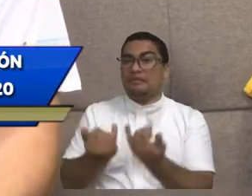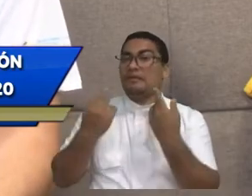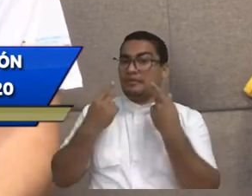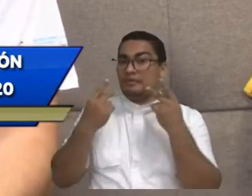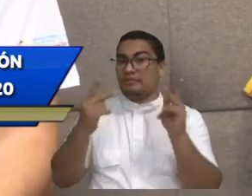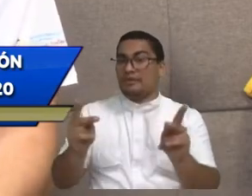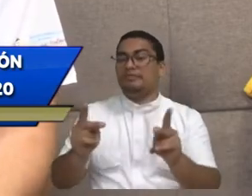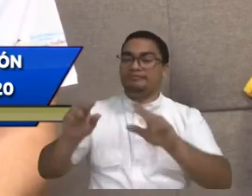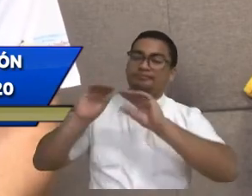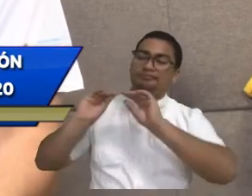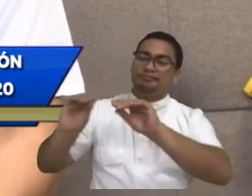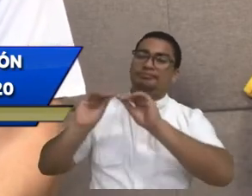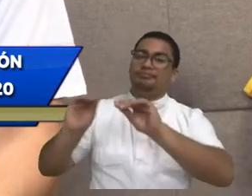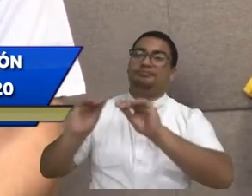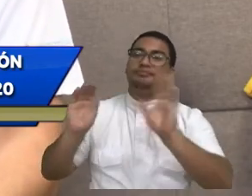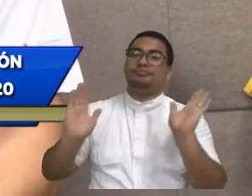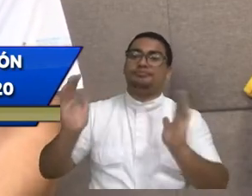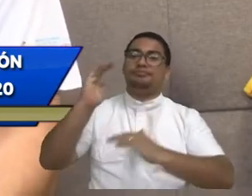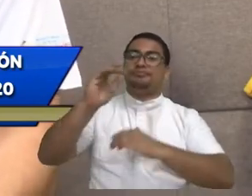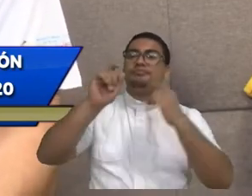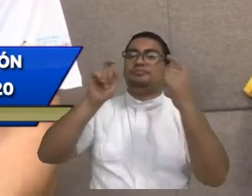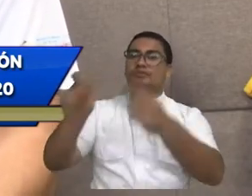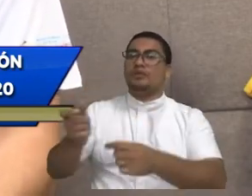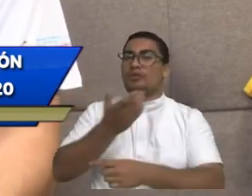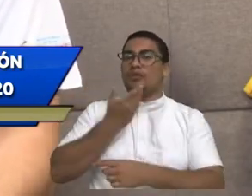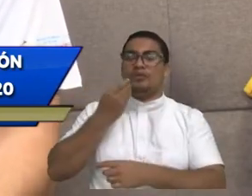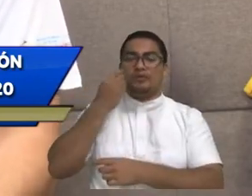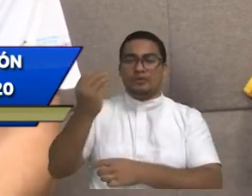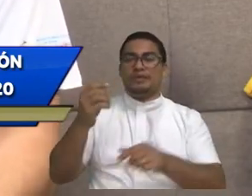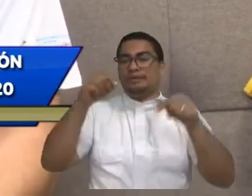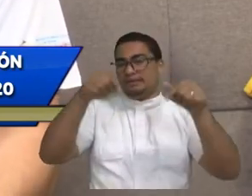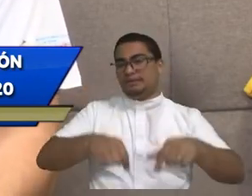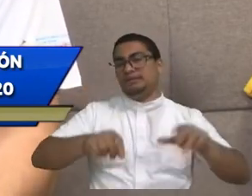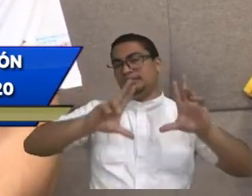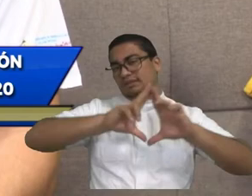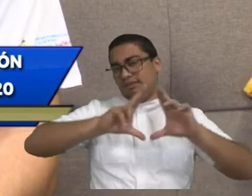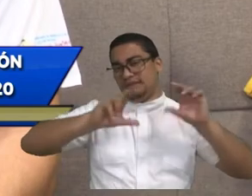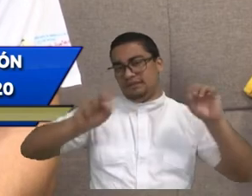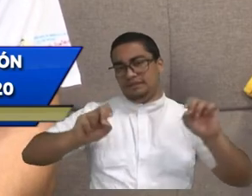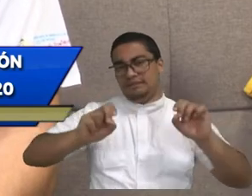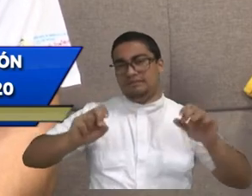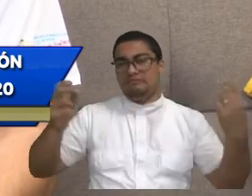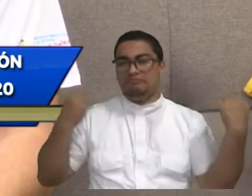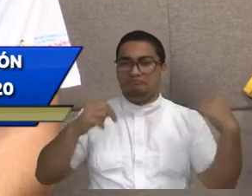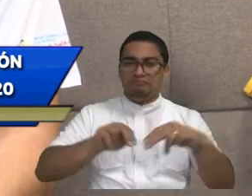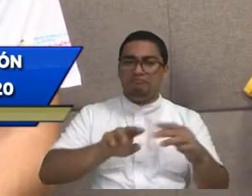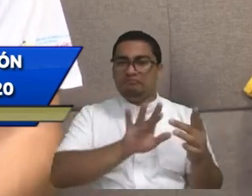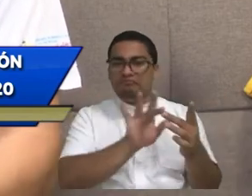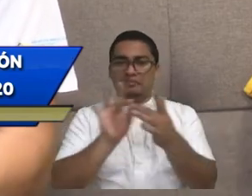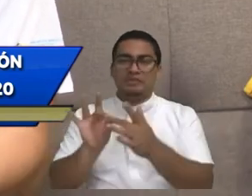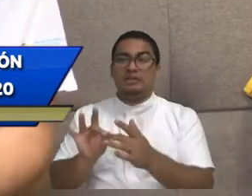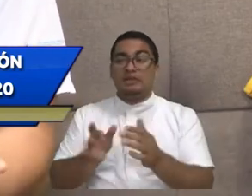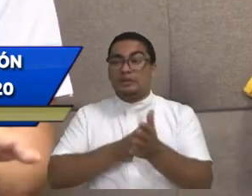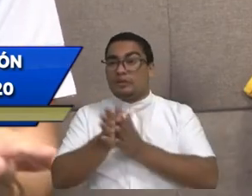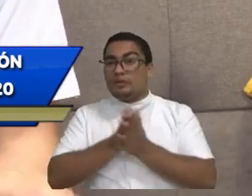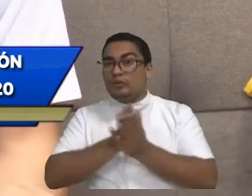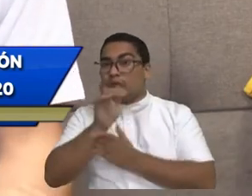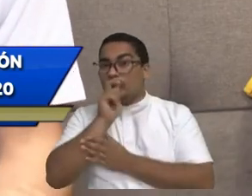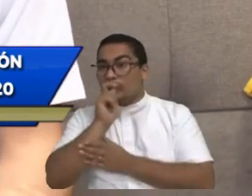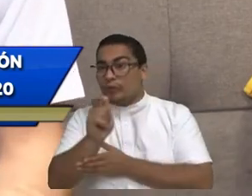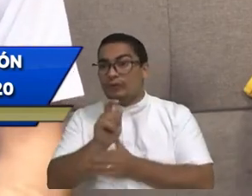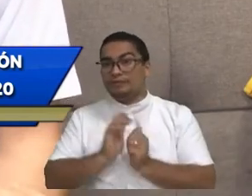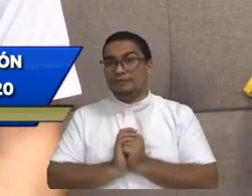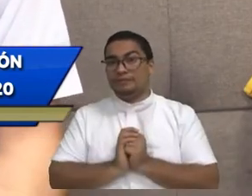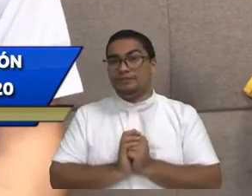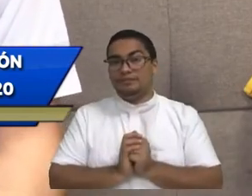capacitar y certificar pues este a nivel a nivel nacional a profesionales que tengan el interés porque aquí no solamente que te va a habilitar